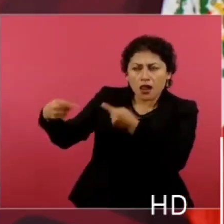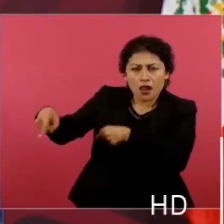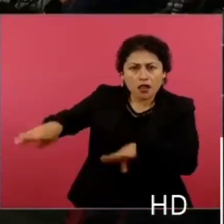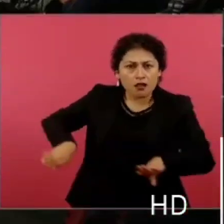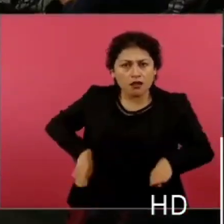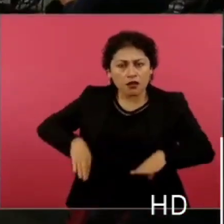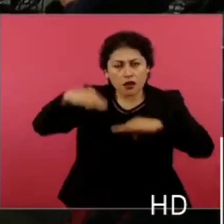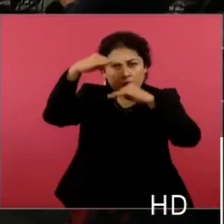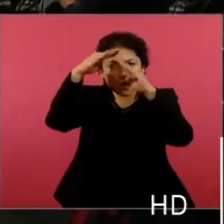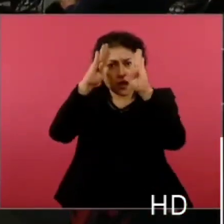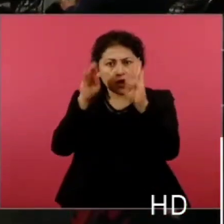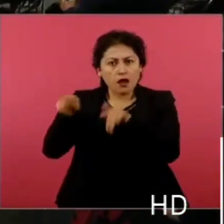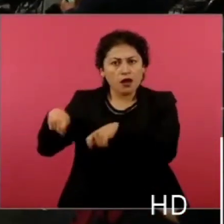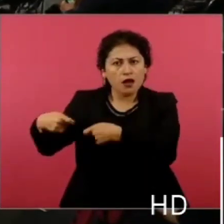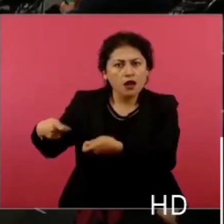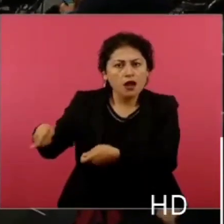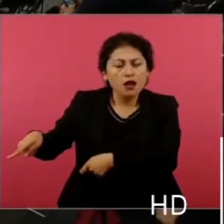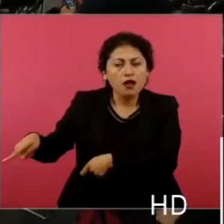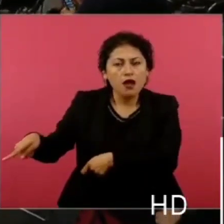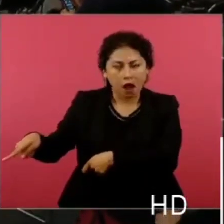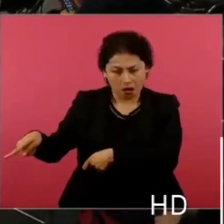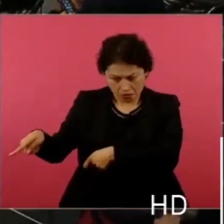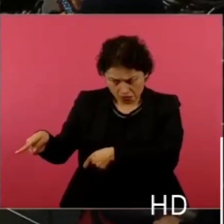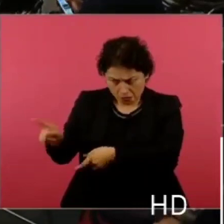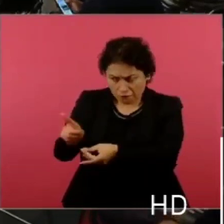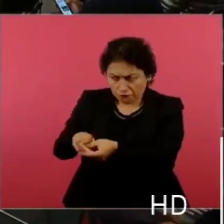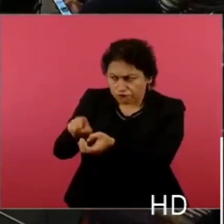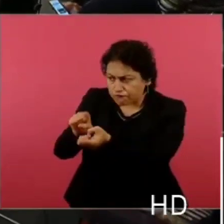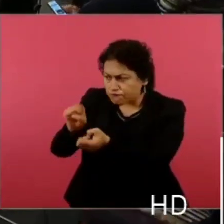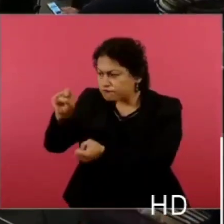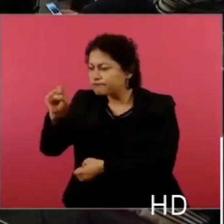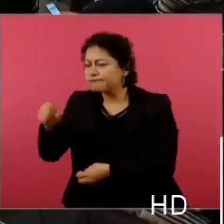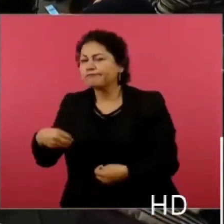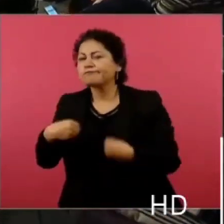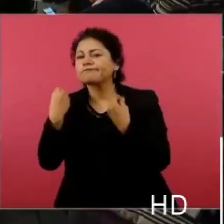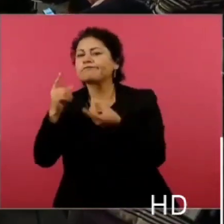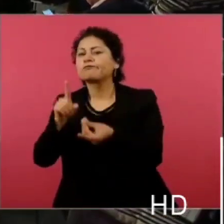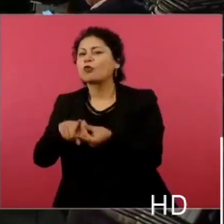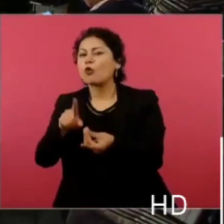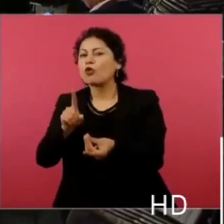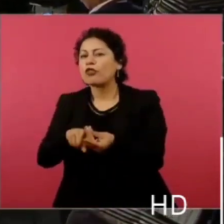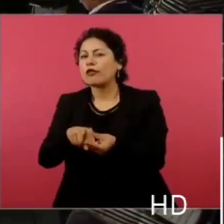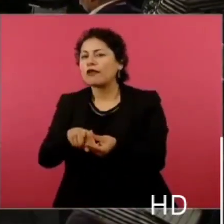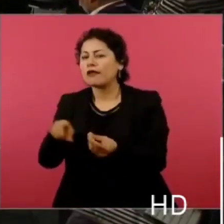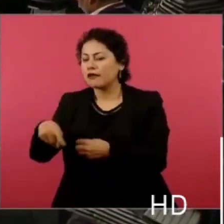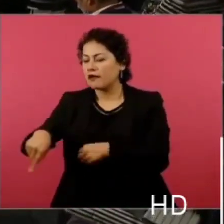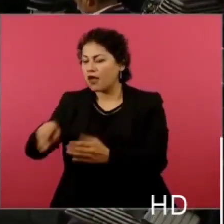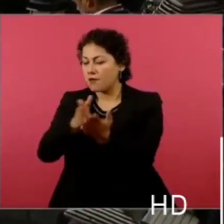¿Y dónde viven los dueños de los medios de información